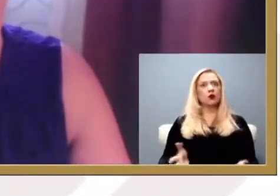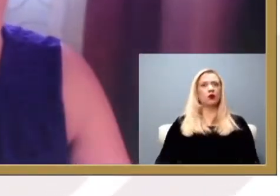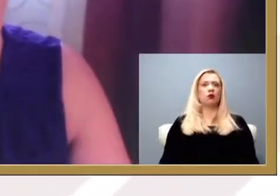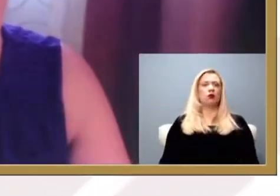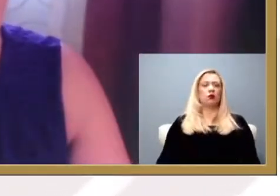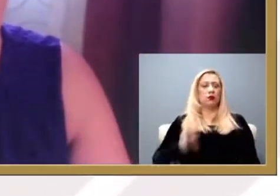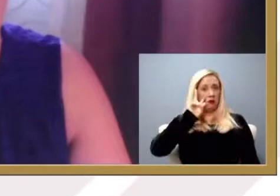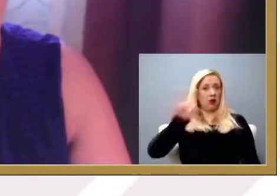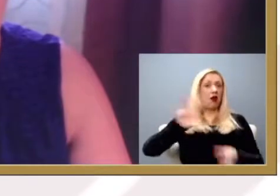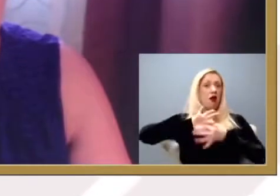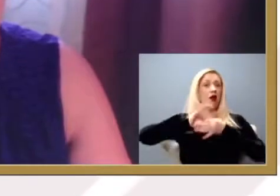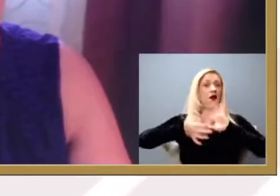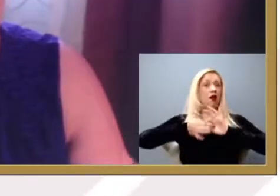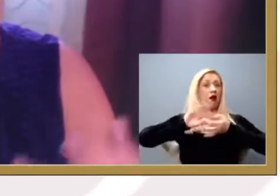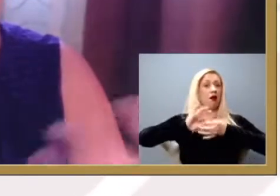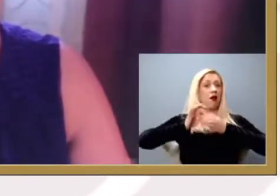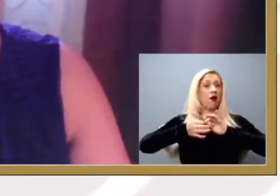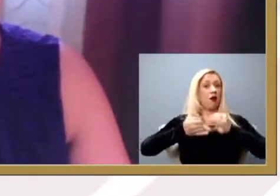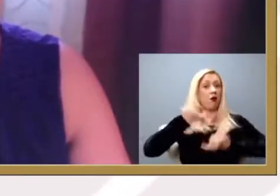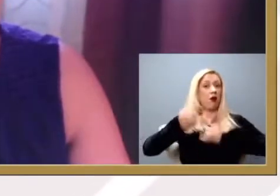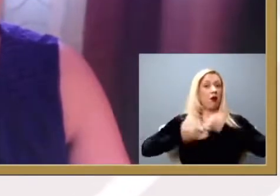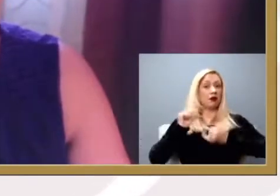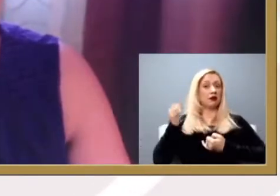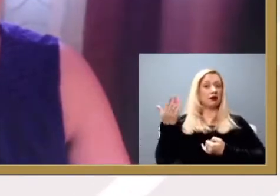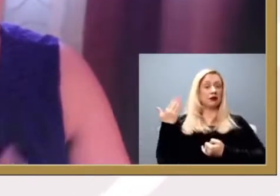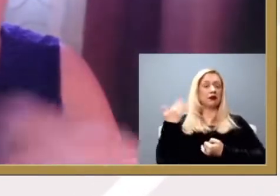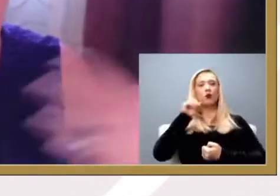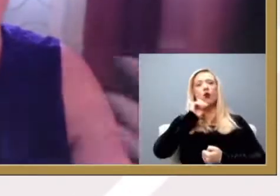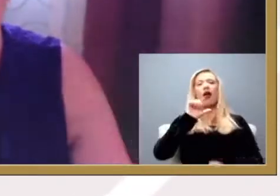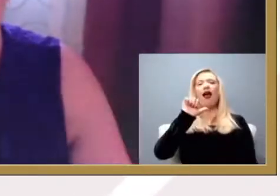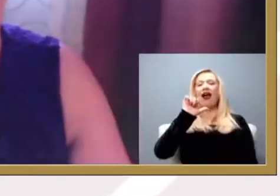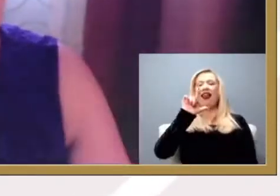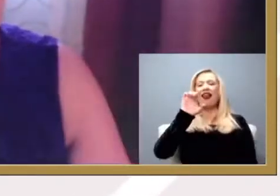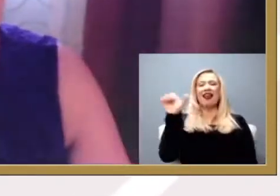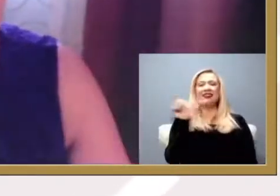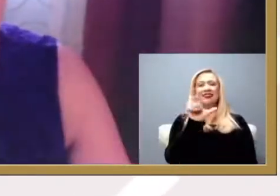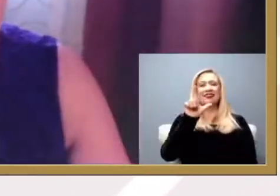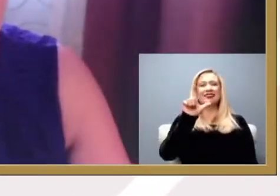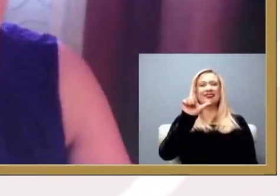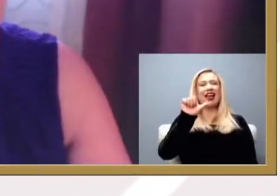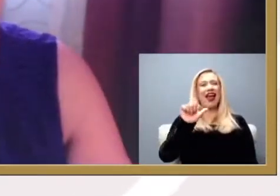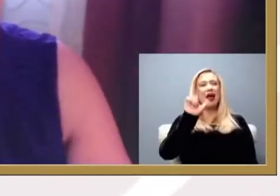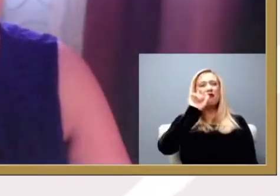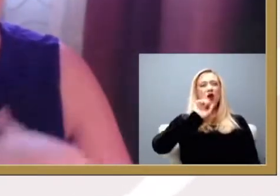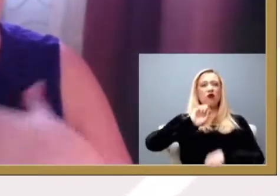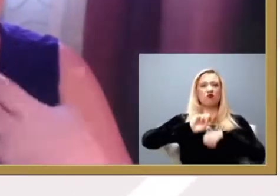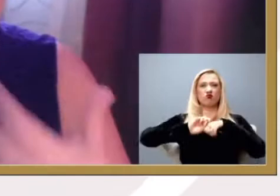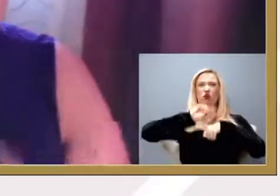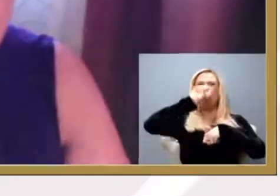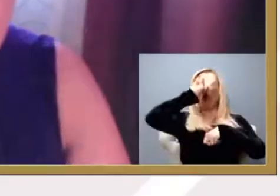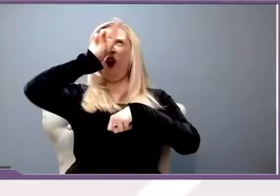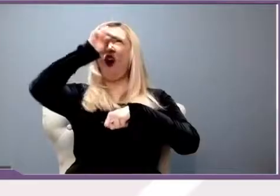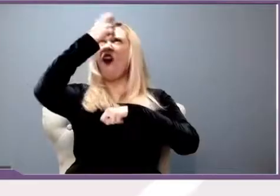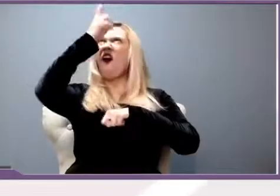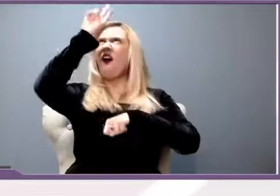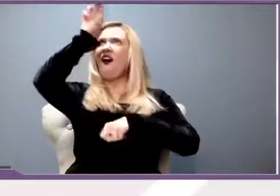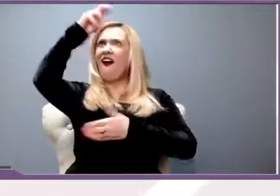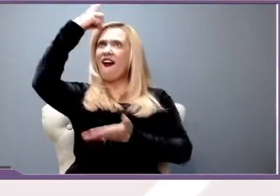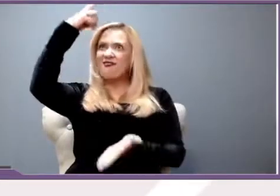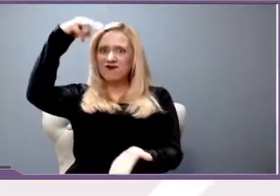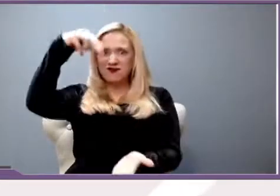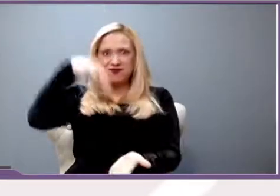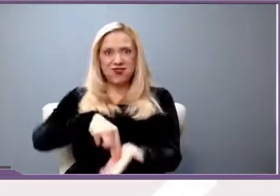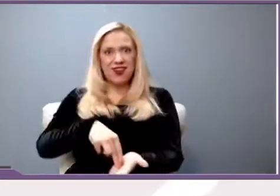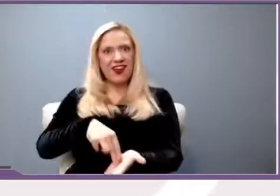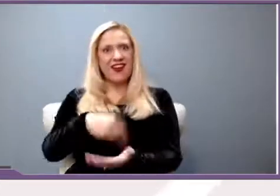Juegos Olímpicos, que lo que le ha pasado a Letza, pero también a otras y otros atletas, en donde hay incluso ofensas. Por ahí me tocó ver